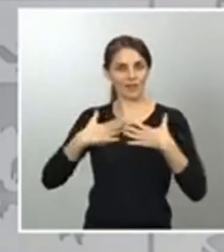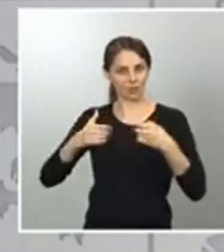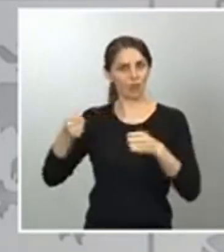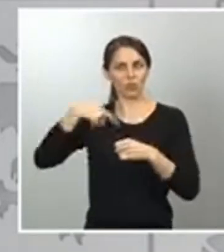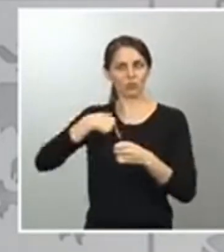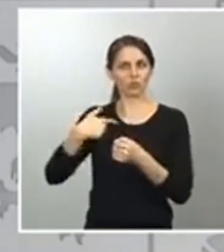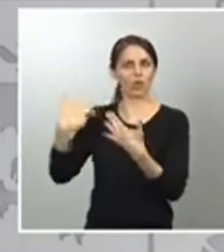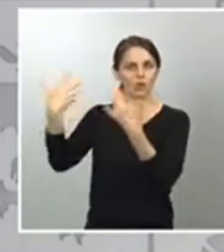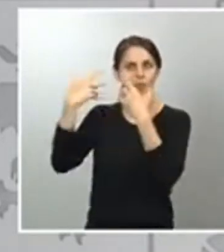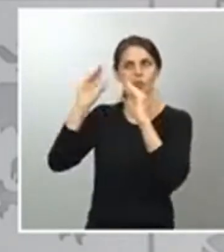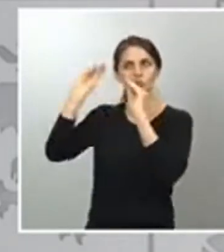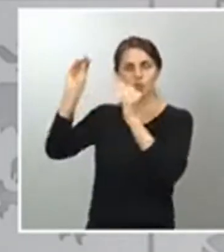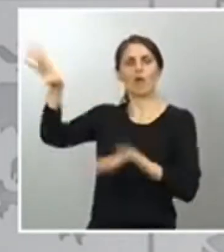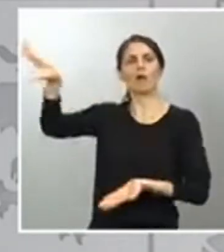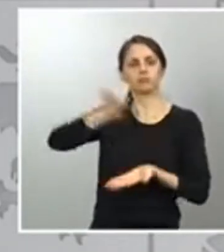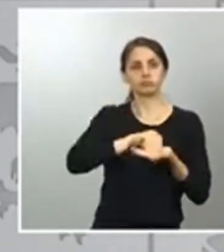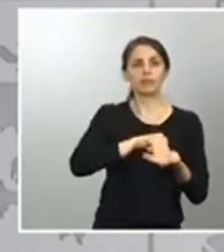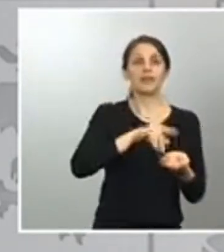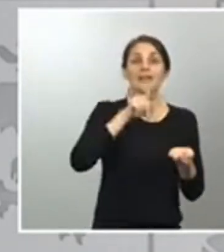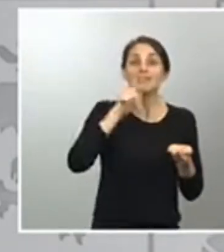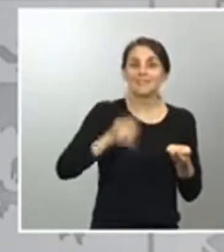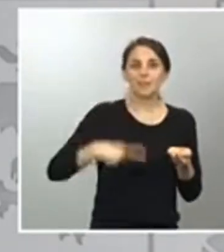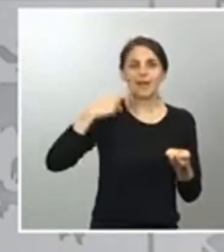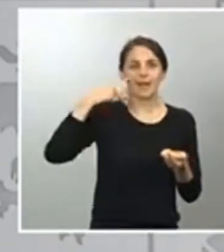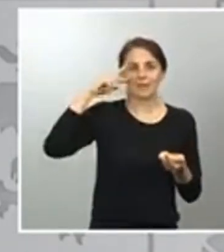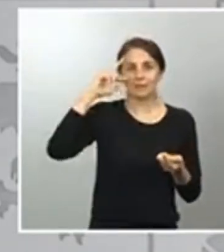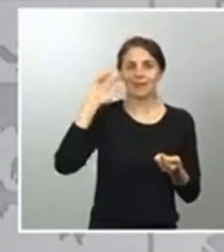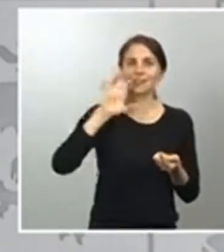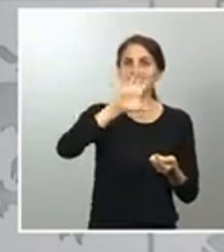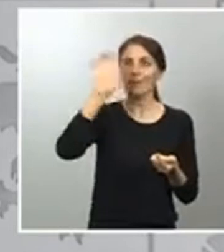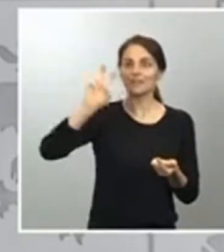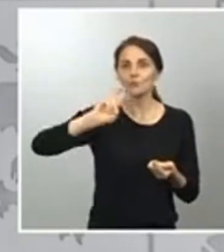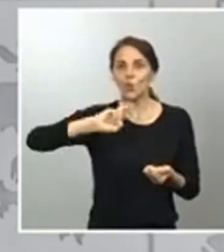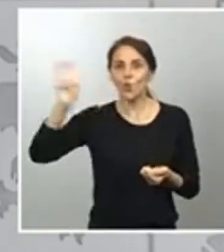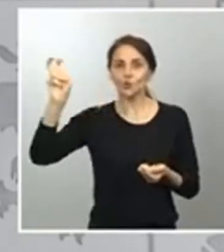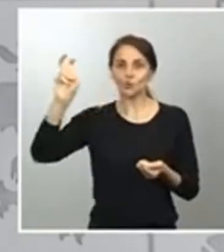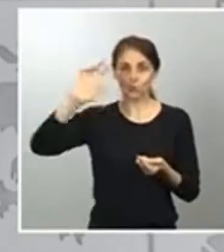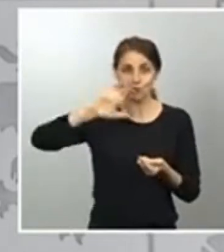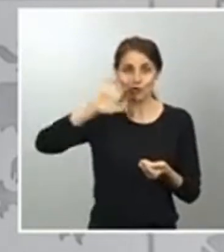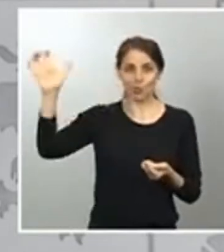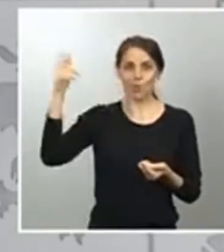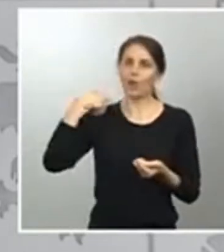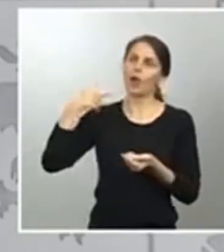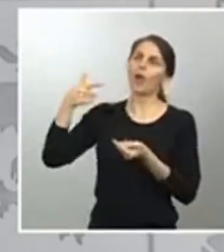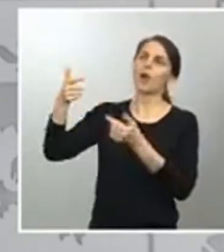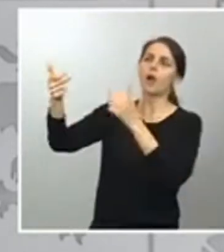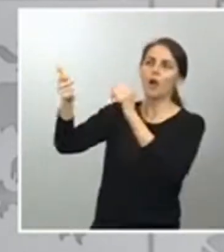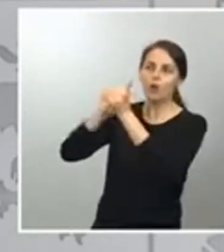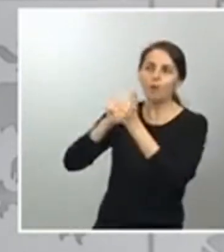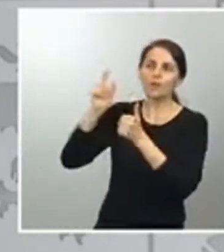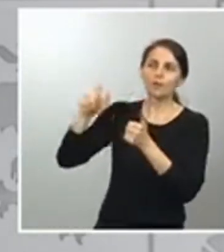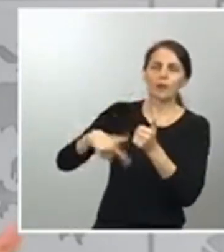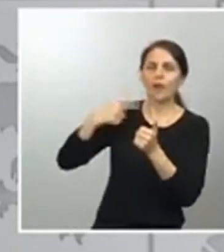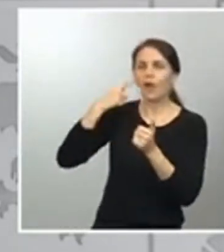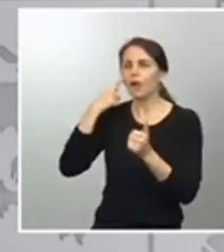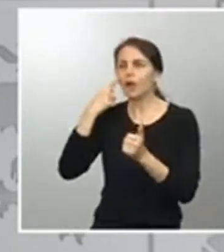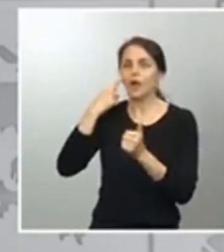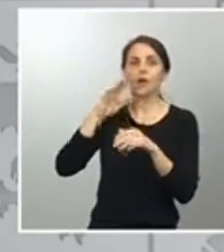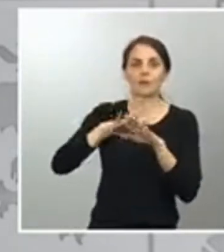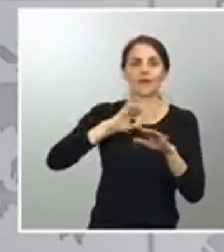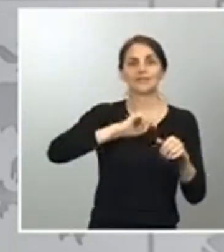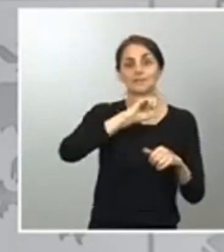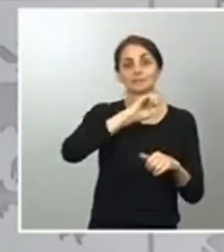otros países europeos, también por parte de otros países, en este caso del sudeste asiático. Es cierto también que no hay una hoja de ruta